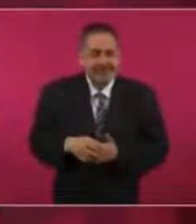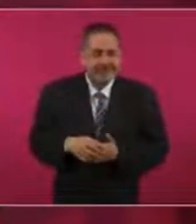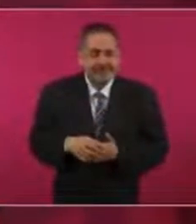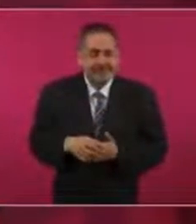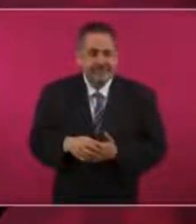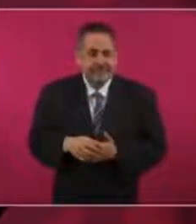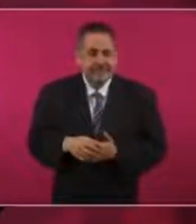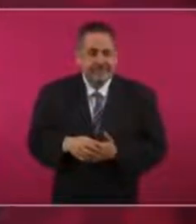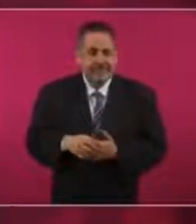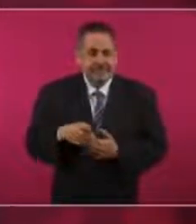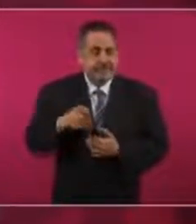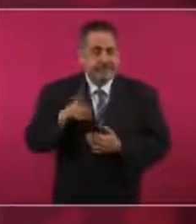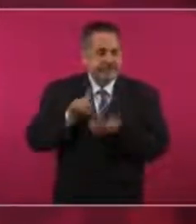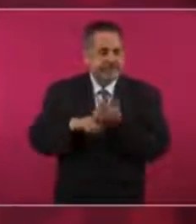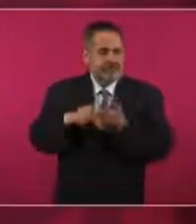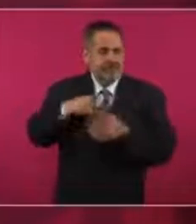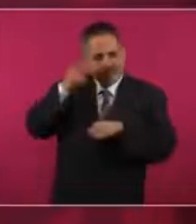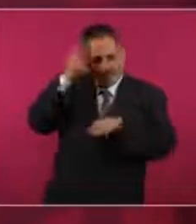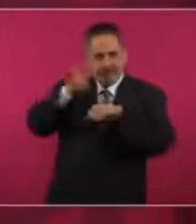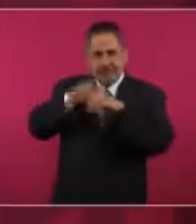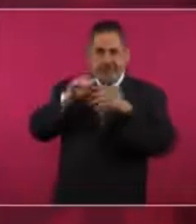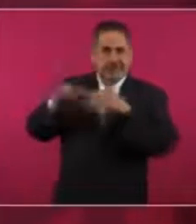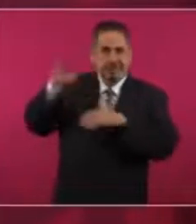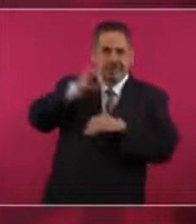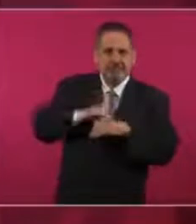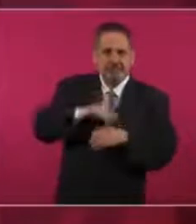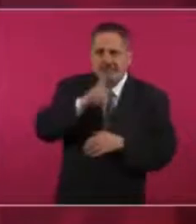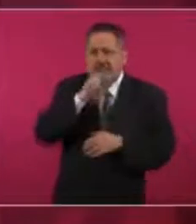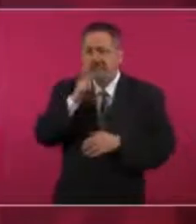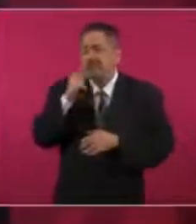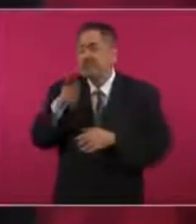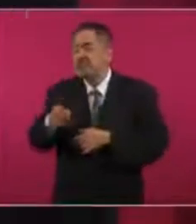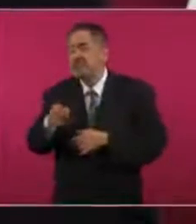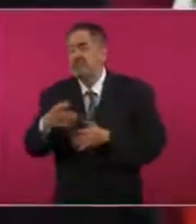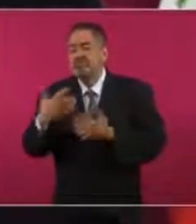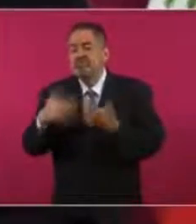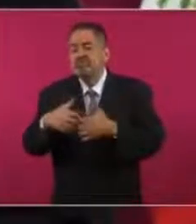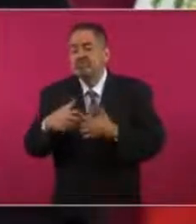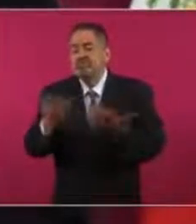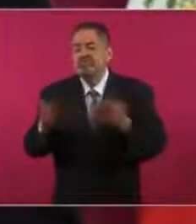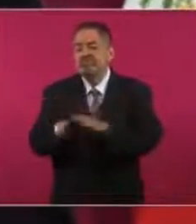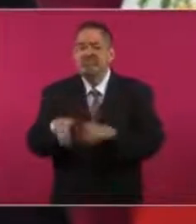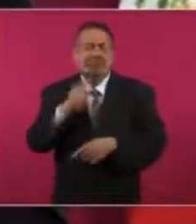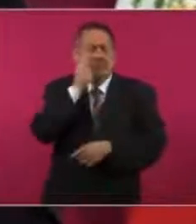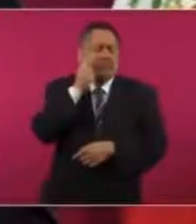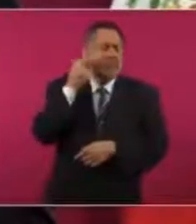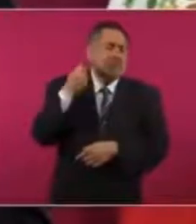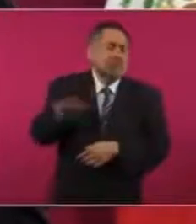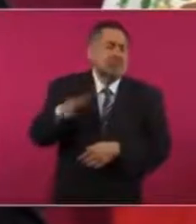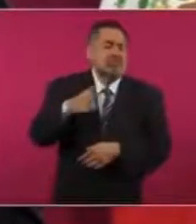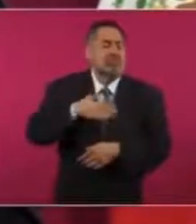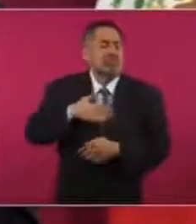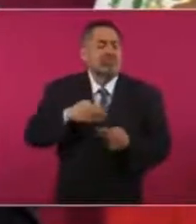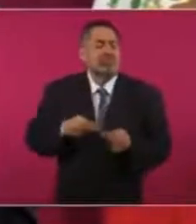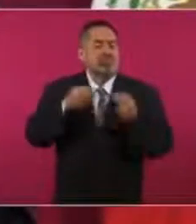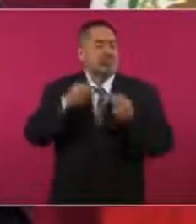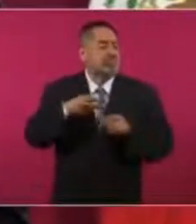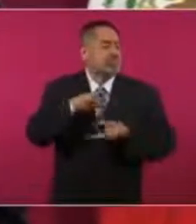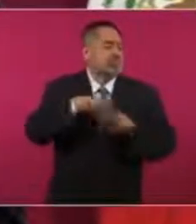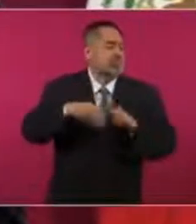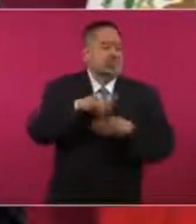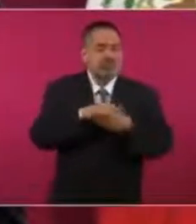o qué les iba a preocupar que estuviese cerrada la refinería de